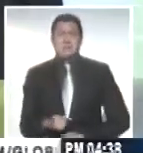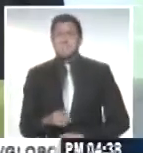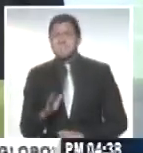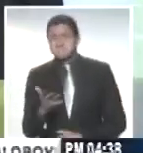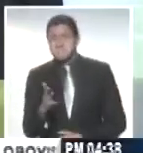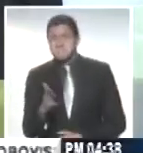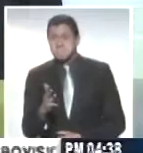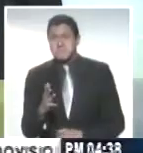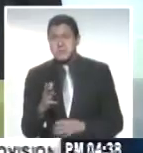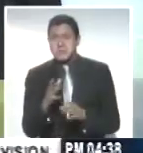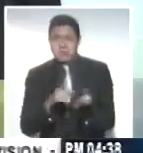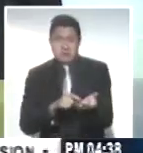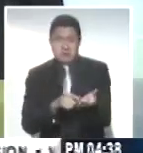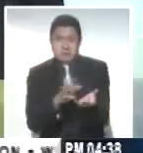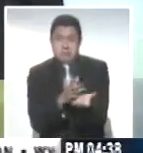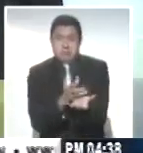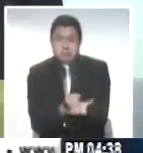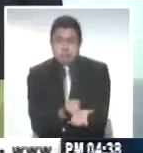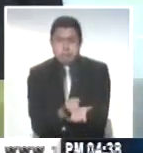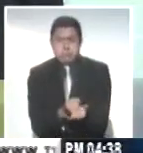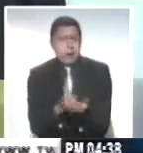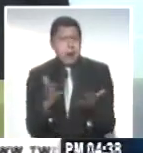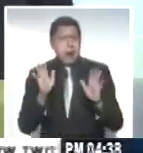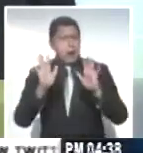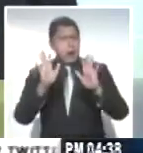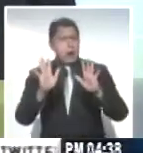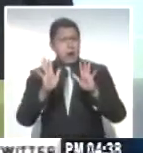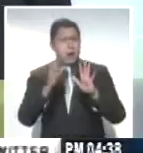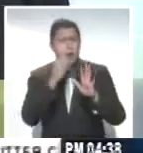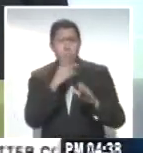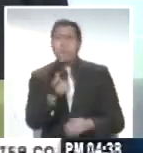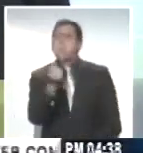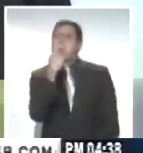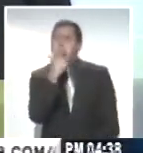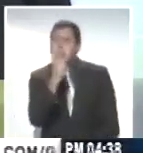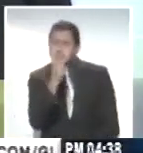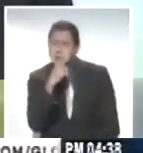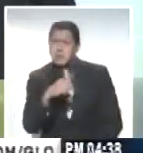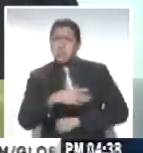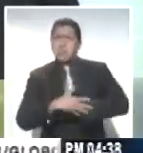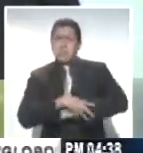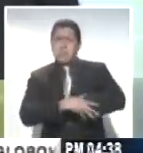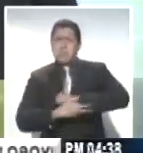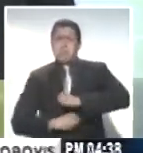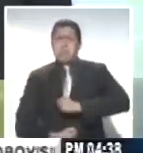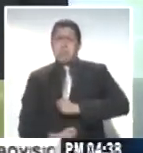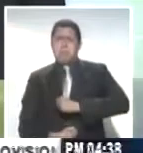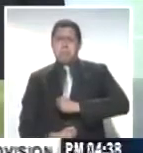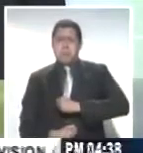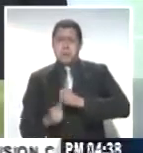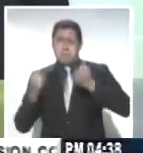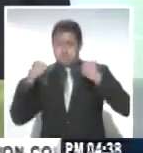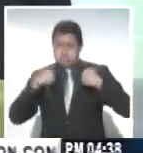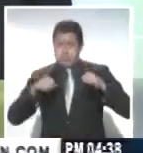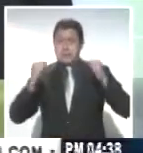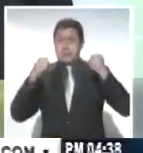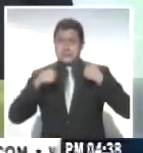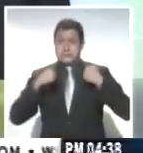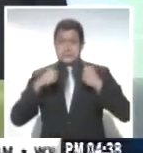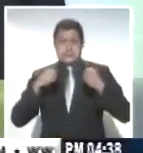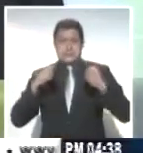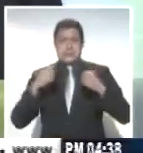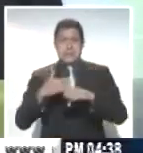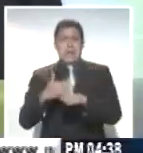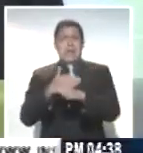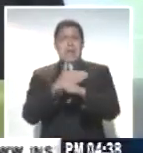principio la compresión del nervio mediano, simplemente con un buen analgésico, una inmovilización y corrigiendo la